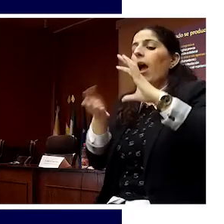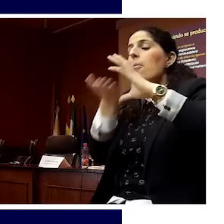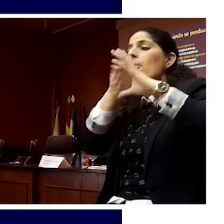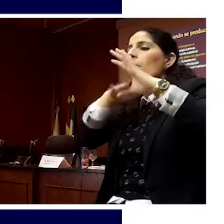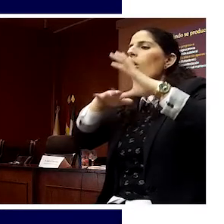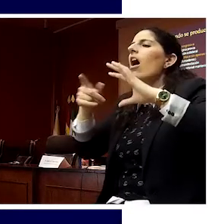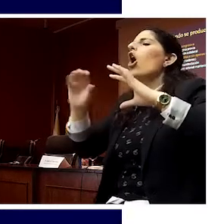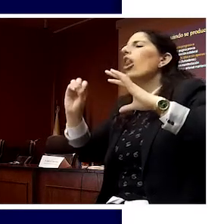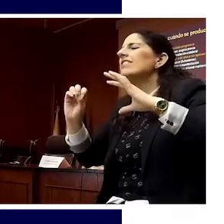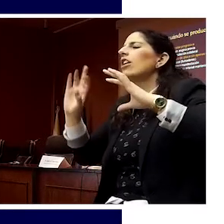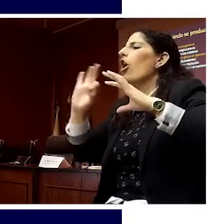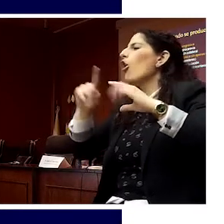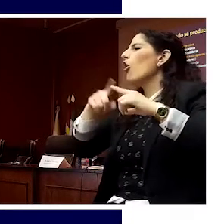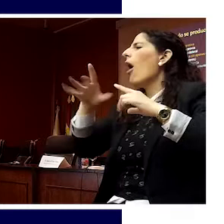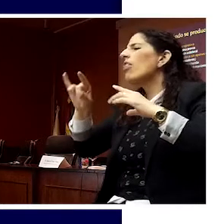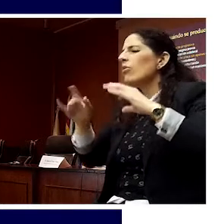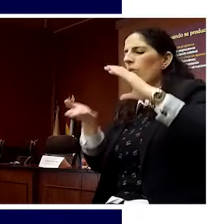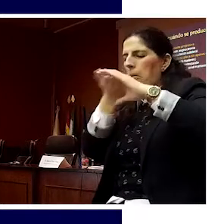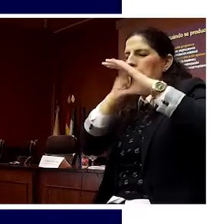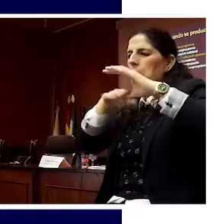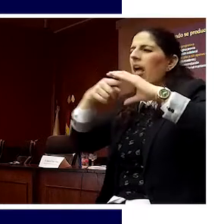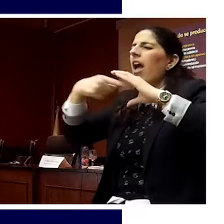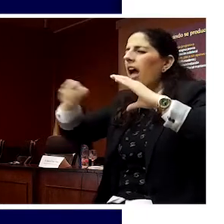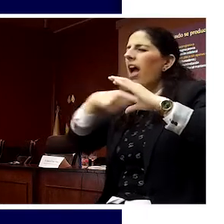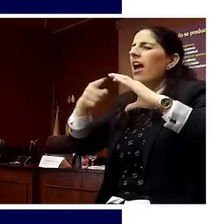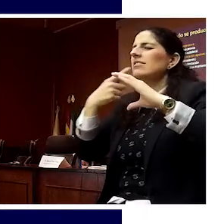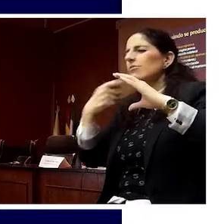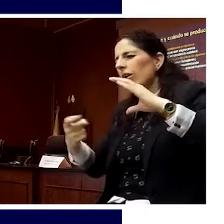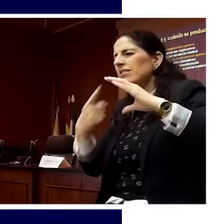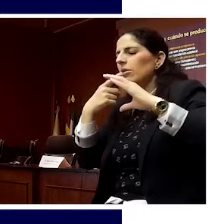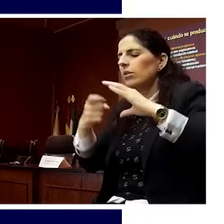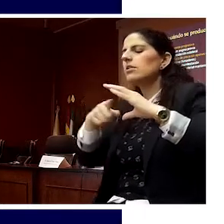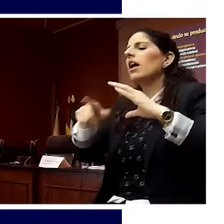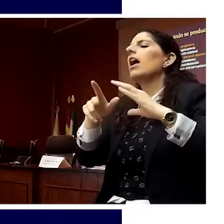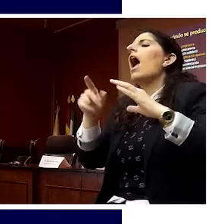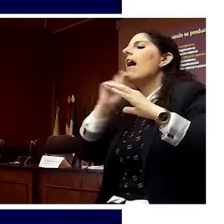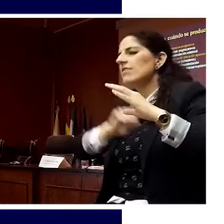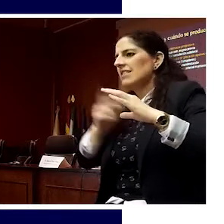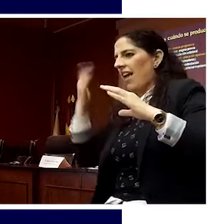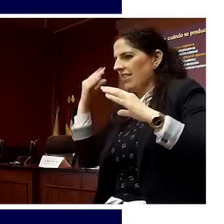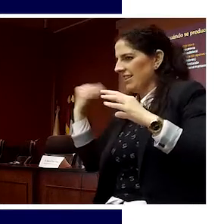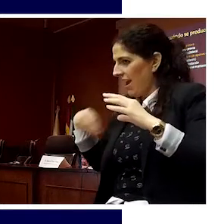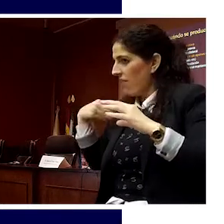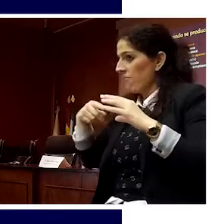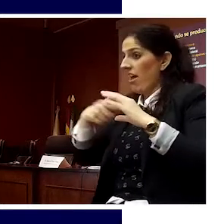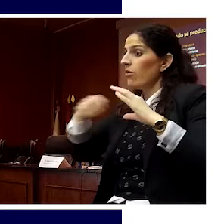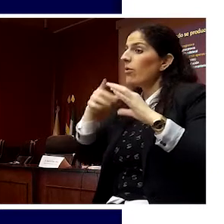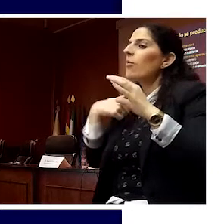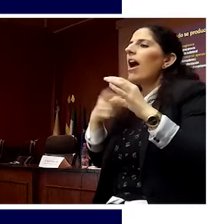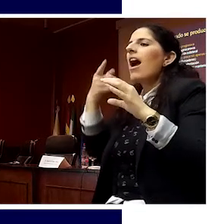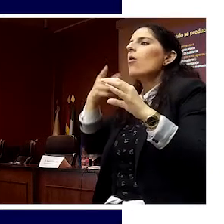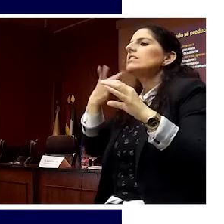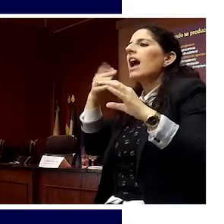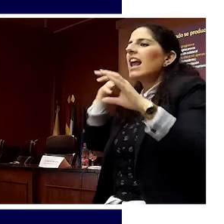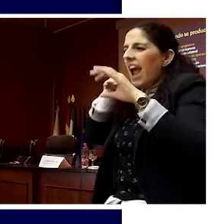luz hasta llegar al momento de la oclusión, pues entonces suele haber avisos, porque el paciente tiene